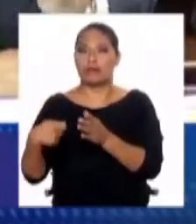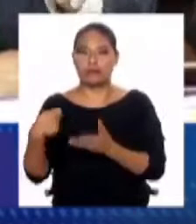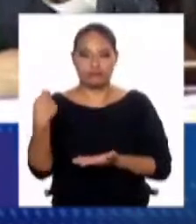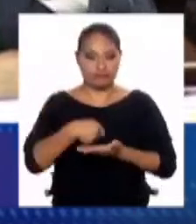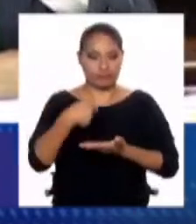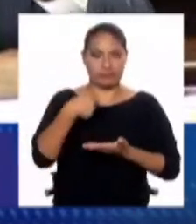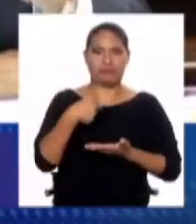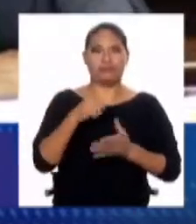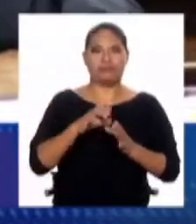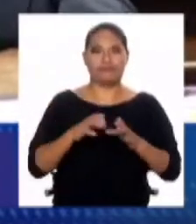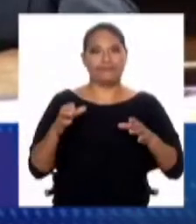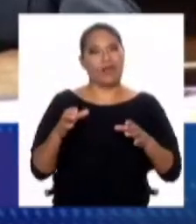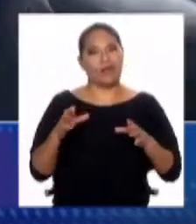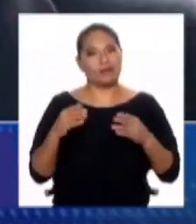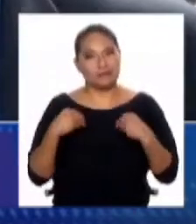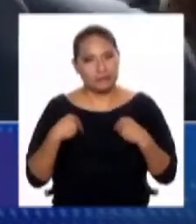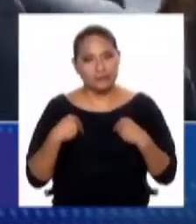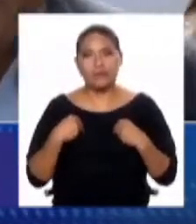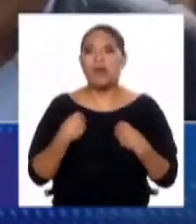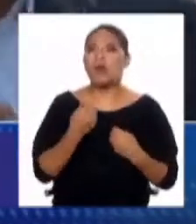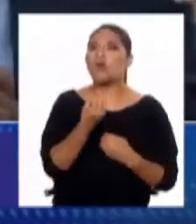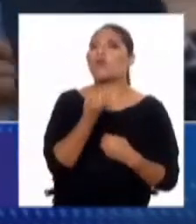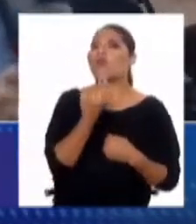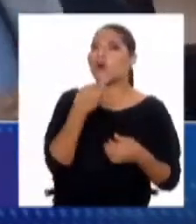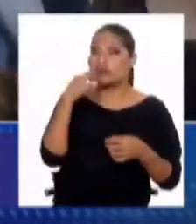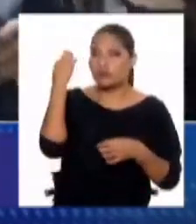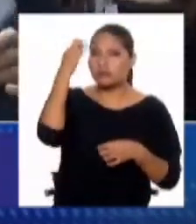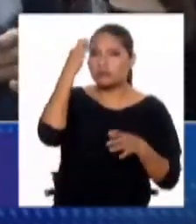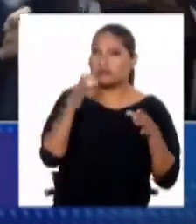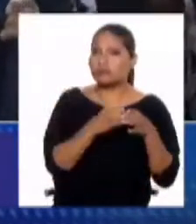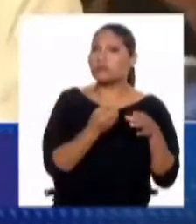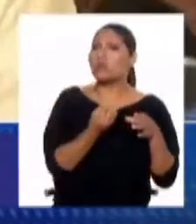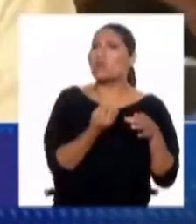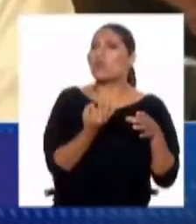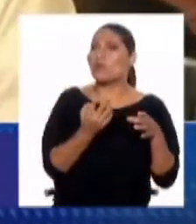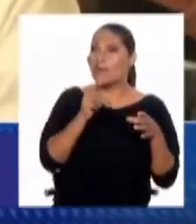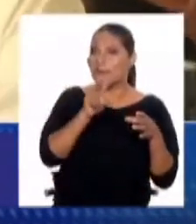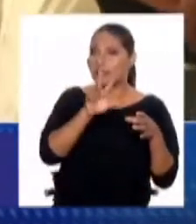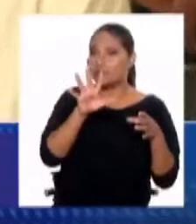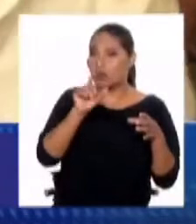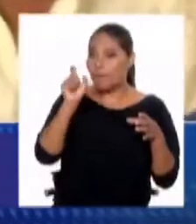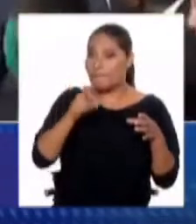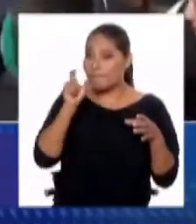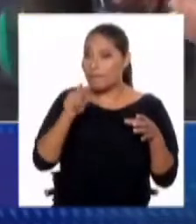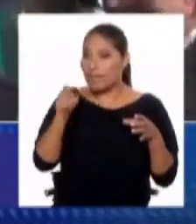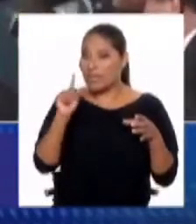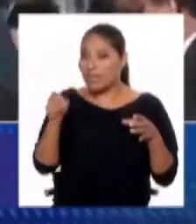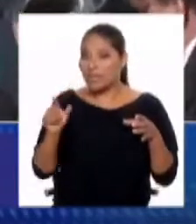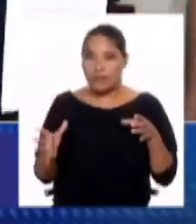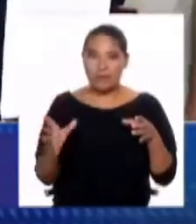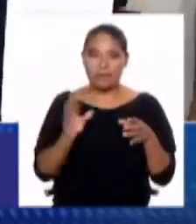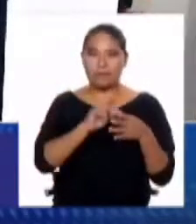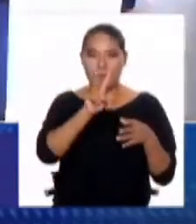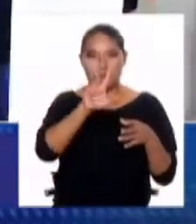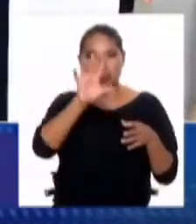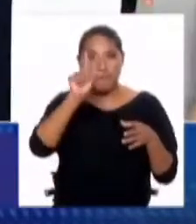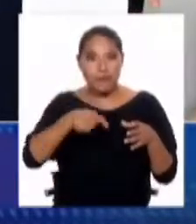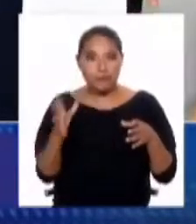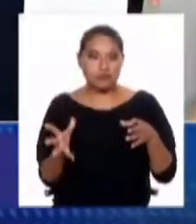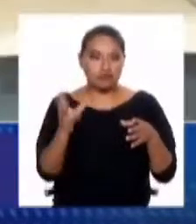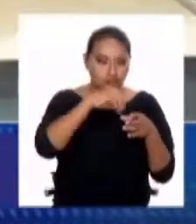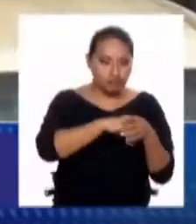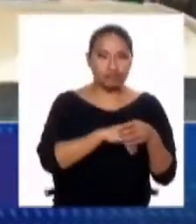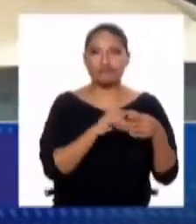vale hacer un partido? ¿Cuánto? Hoy en día conseguir 25.000 militantes y 62 o